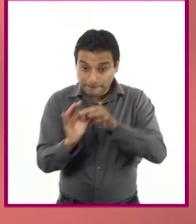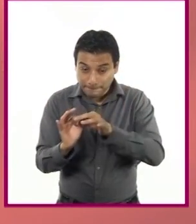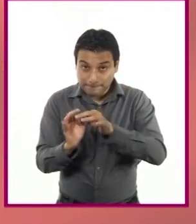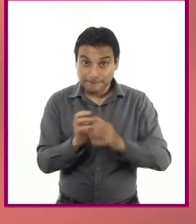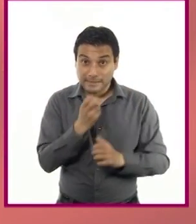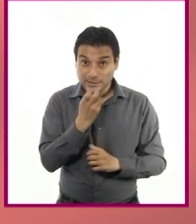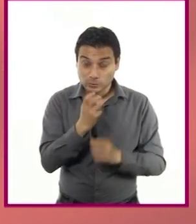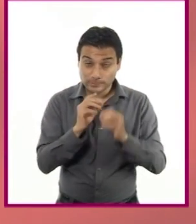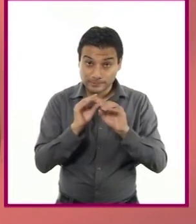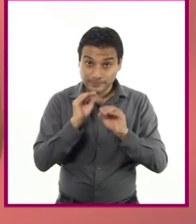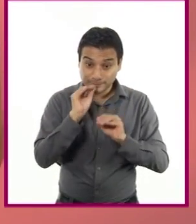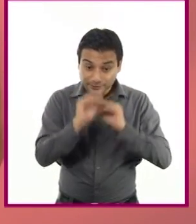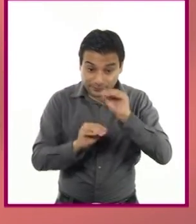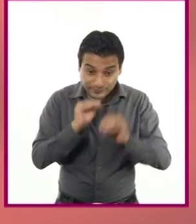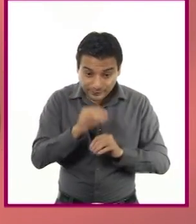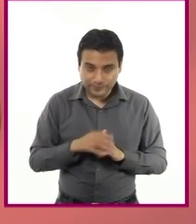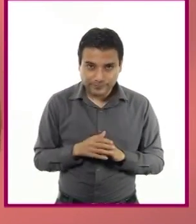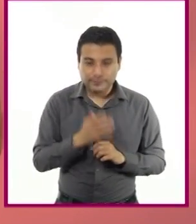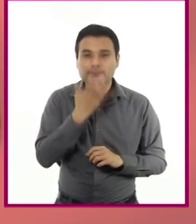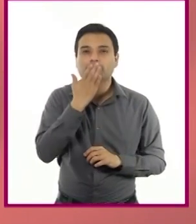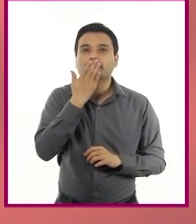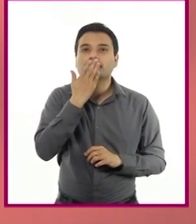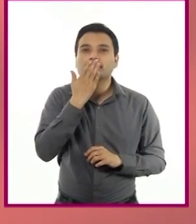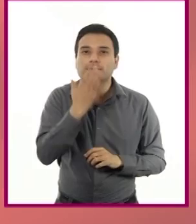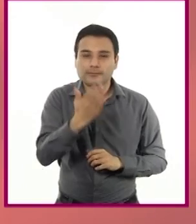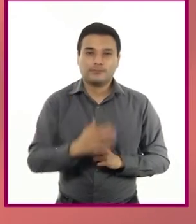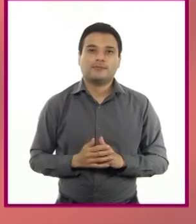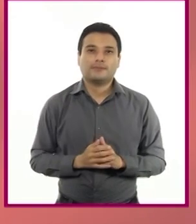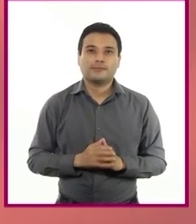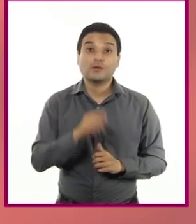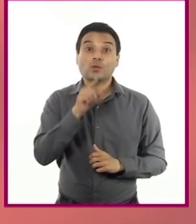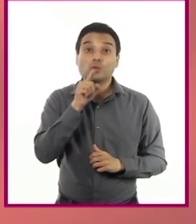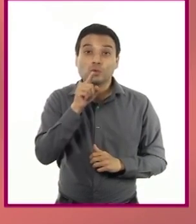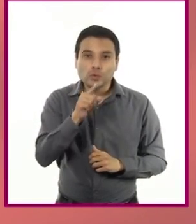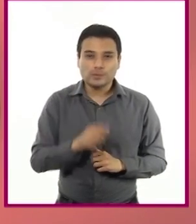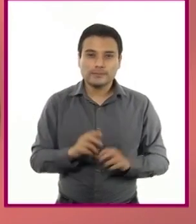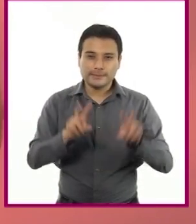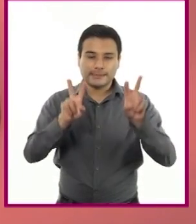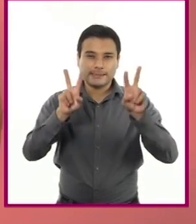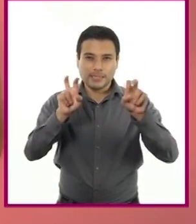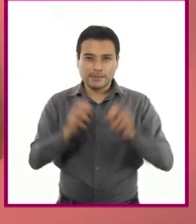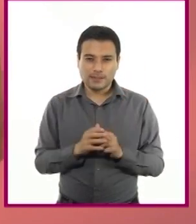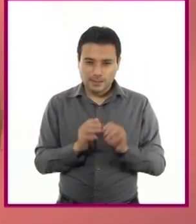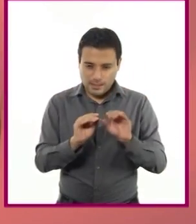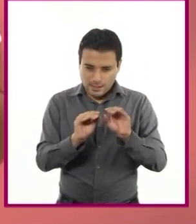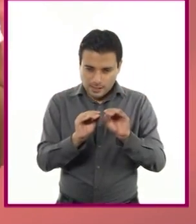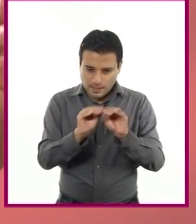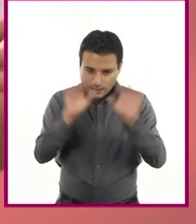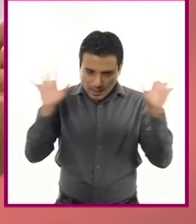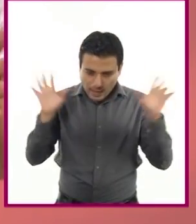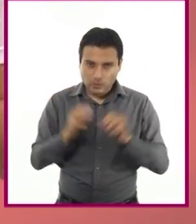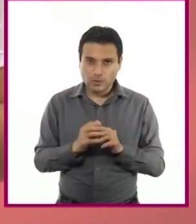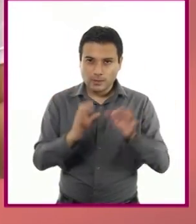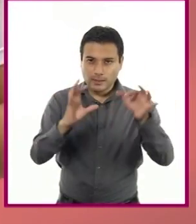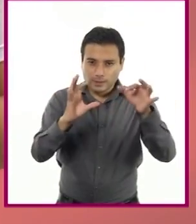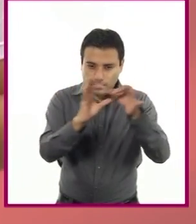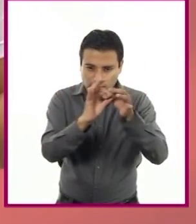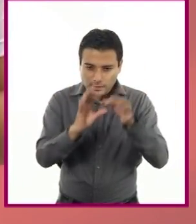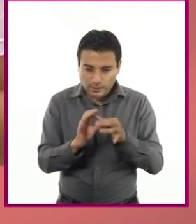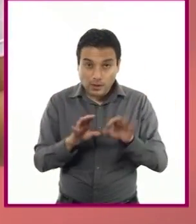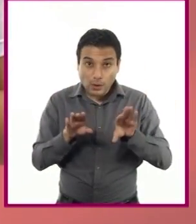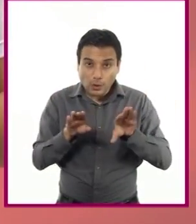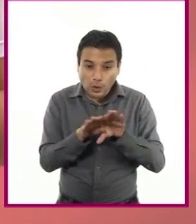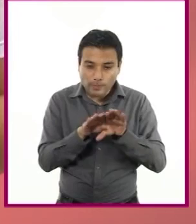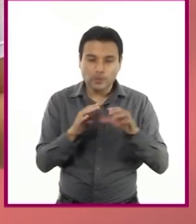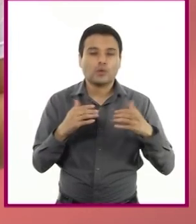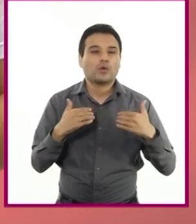mapas conceptuales nos brindará la oportunidad de aclarar conceptos, establecer relaciones entre ellos para